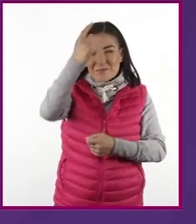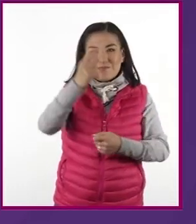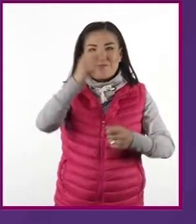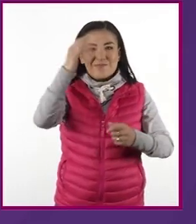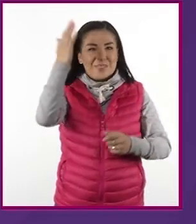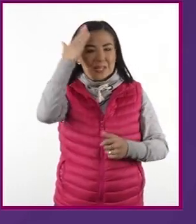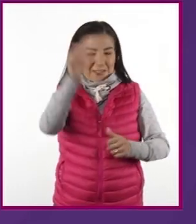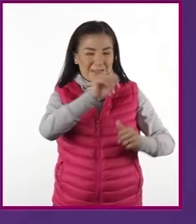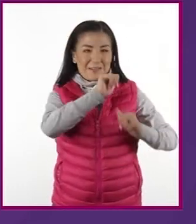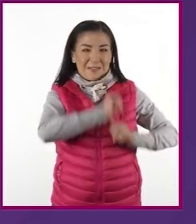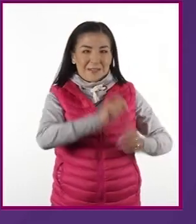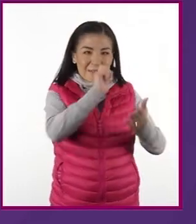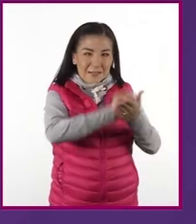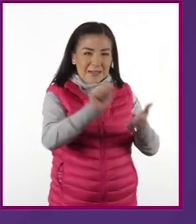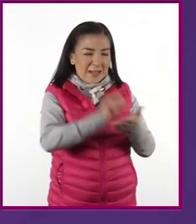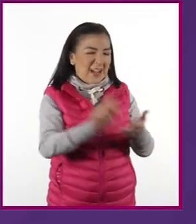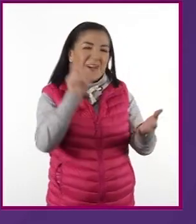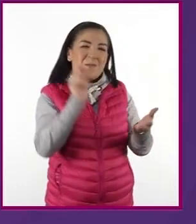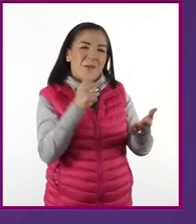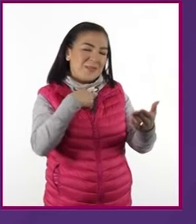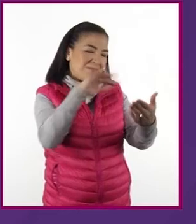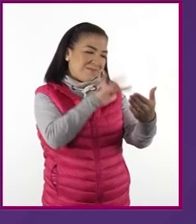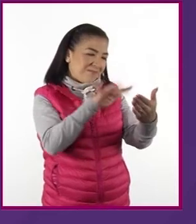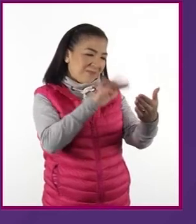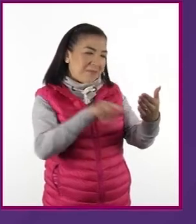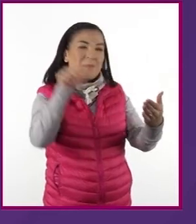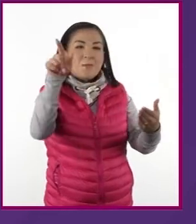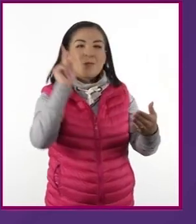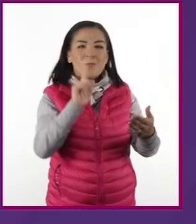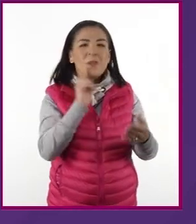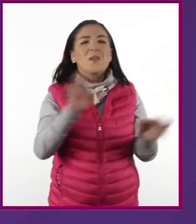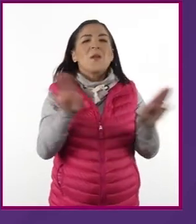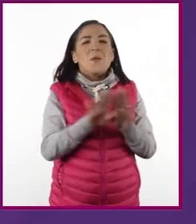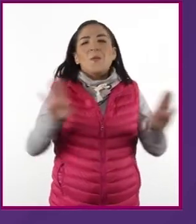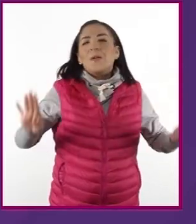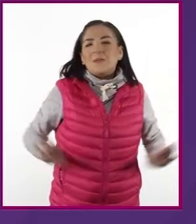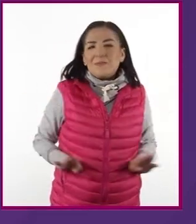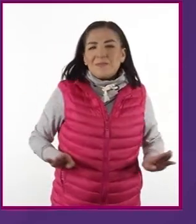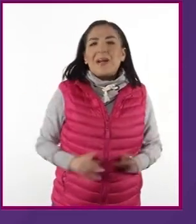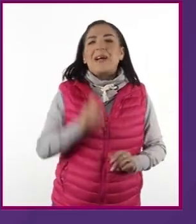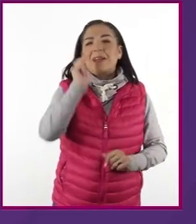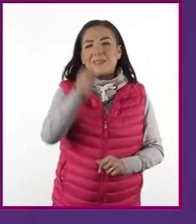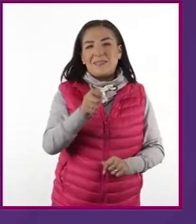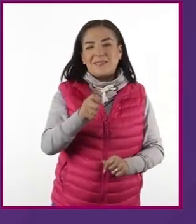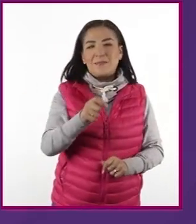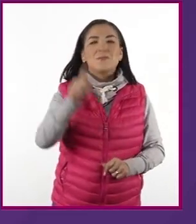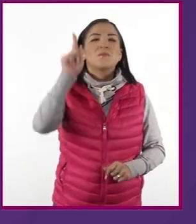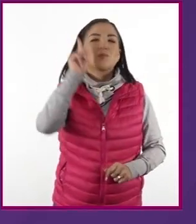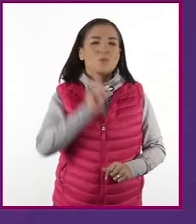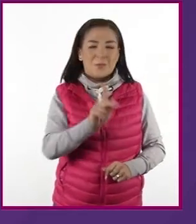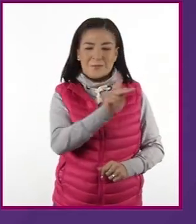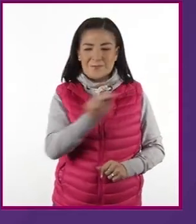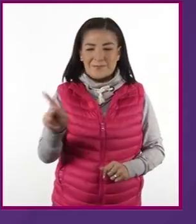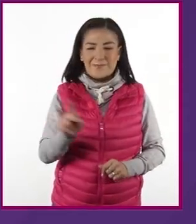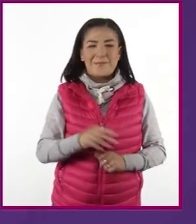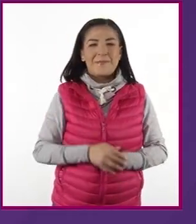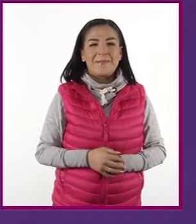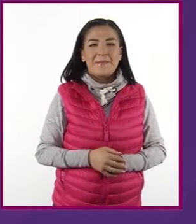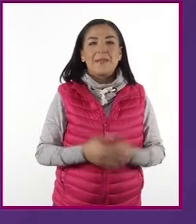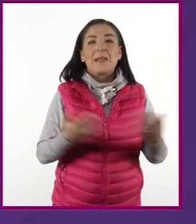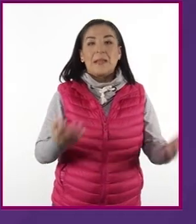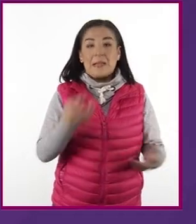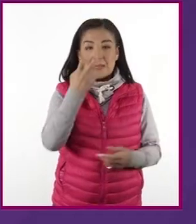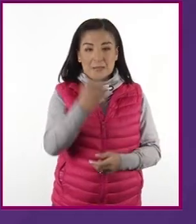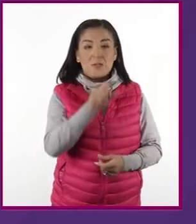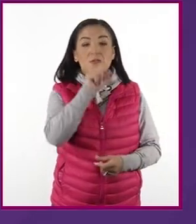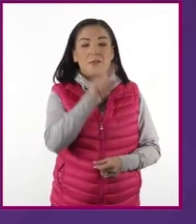se considera particularmente femenino, lo cual, dicho sea de paso, no